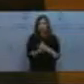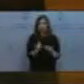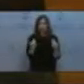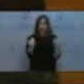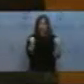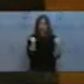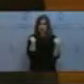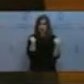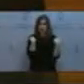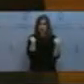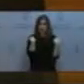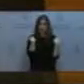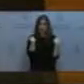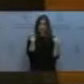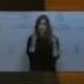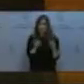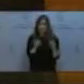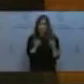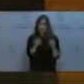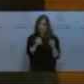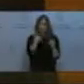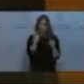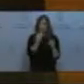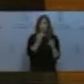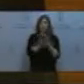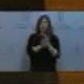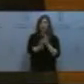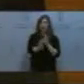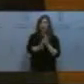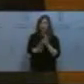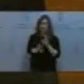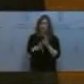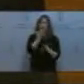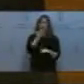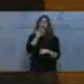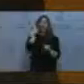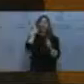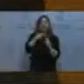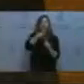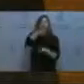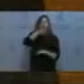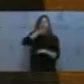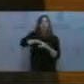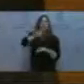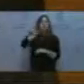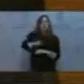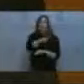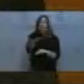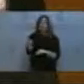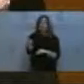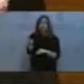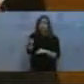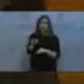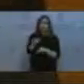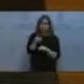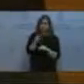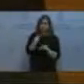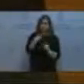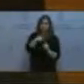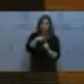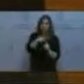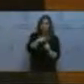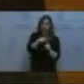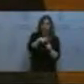responsabilidad a los ayuntamientos, es decir, a los vecinos. Si cumplen el objetivo de recoger 78.000 toneladas, no les